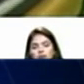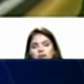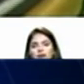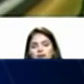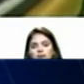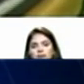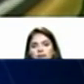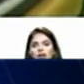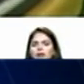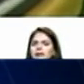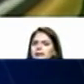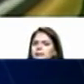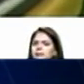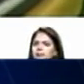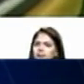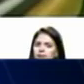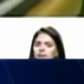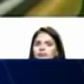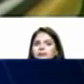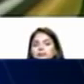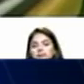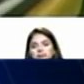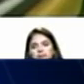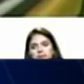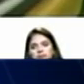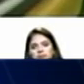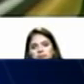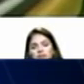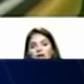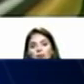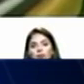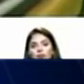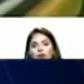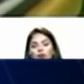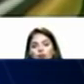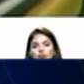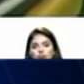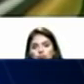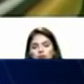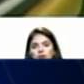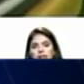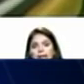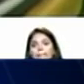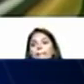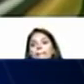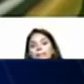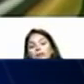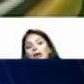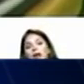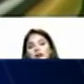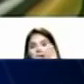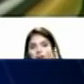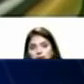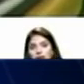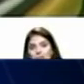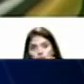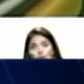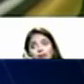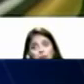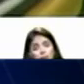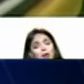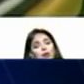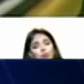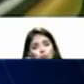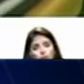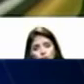el relacionamiento armonioso con el poder constituido. Y el quinto, que es también muy